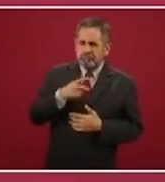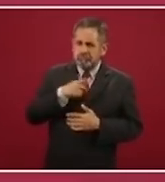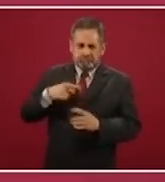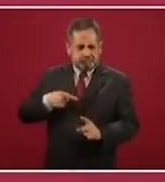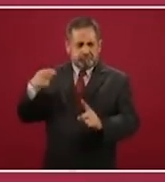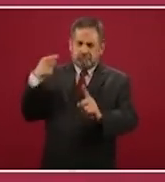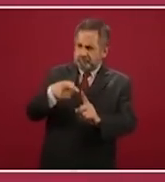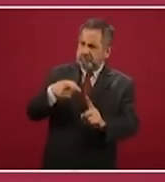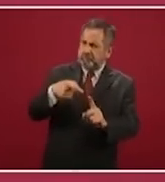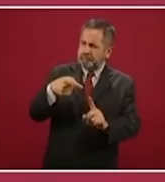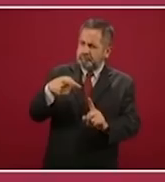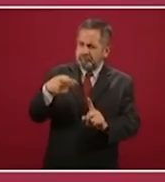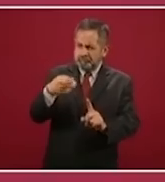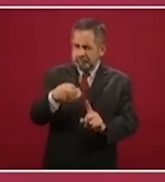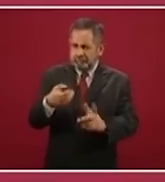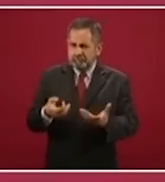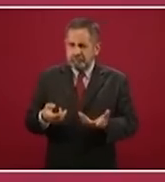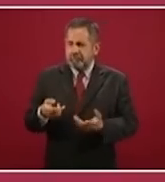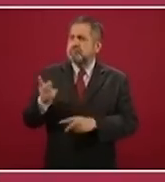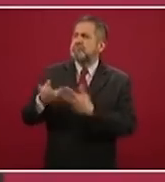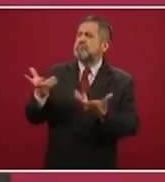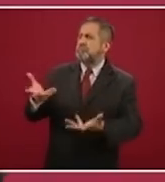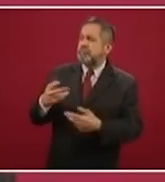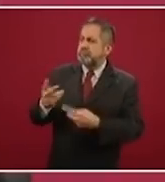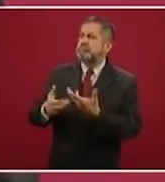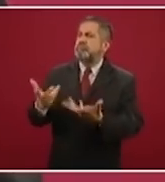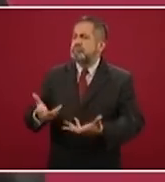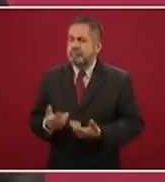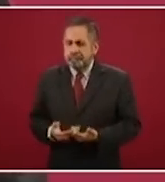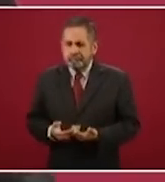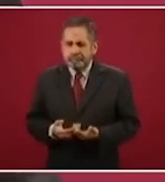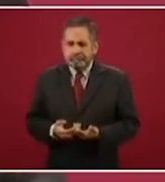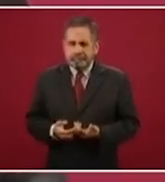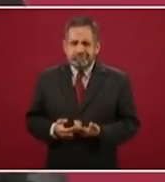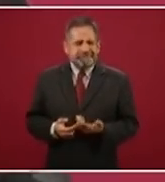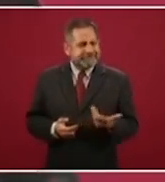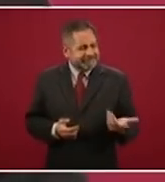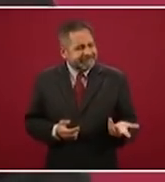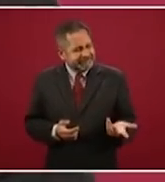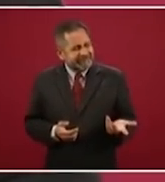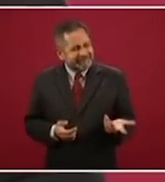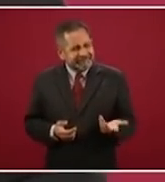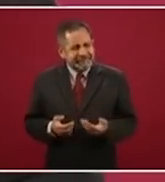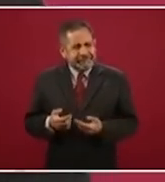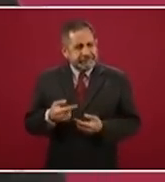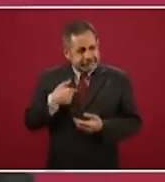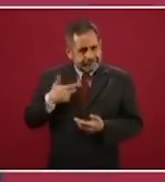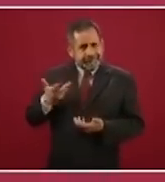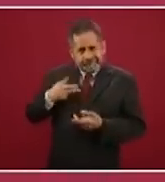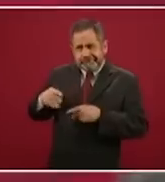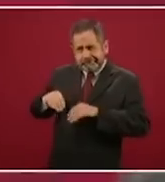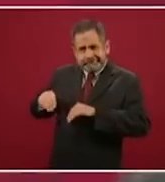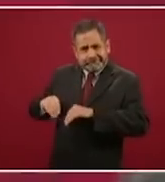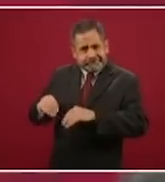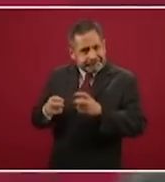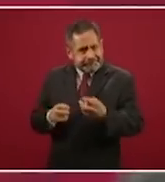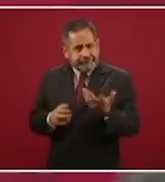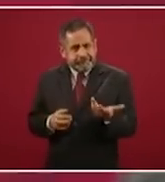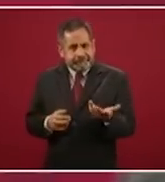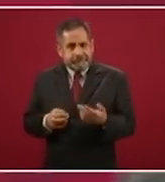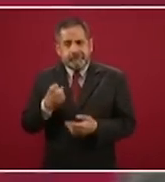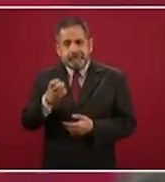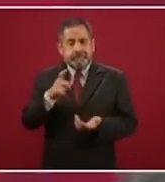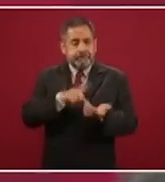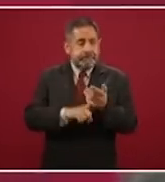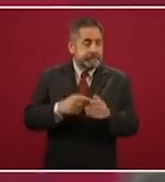concretamente, ¿no? ¿Qué se va a hacer? O sea, y son muy dados porque eso fue lo